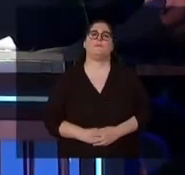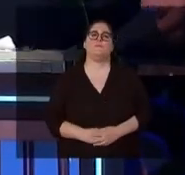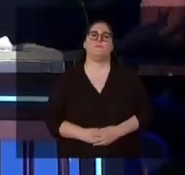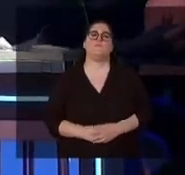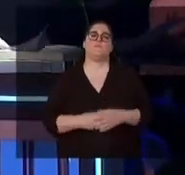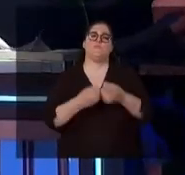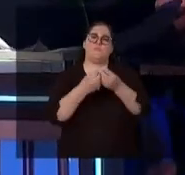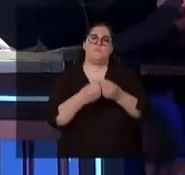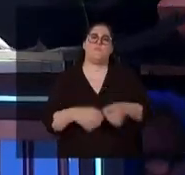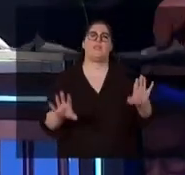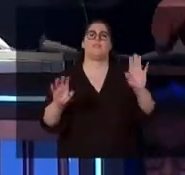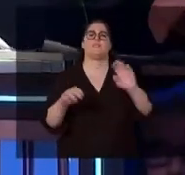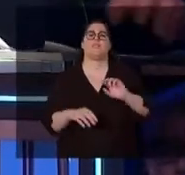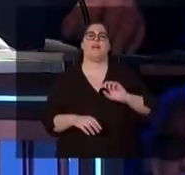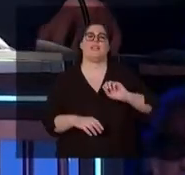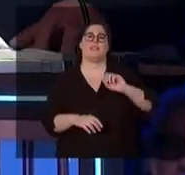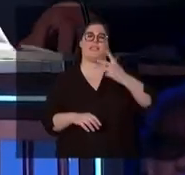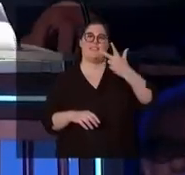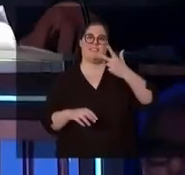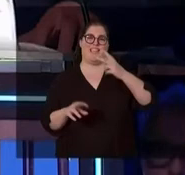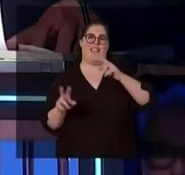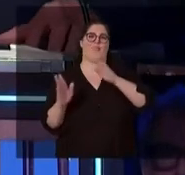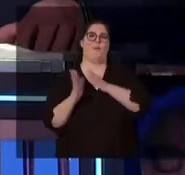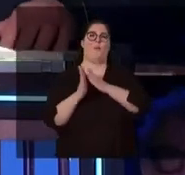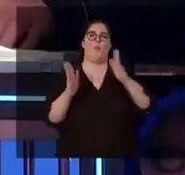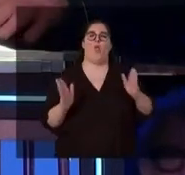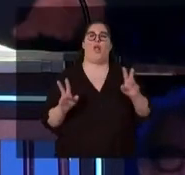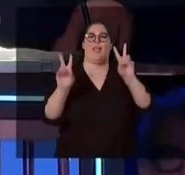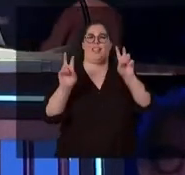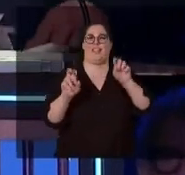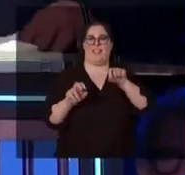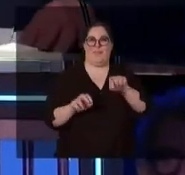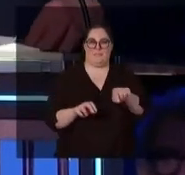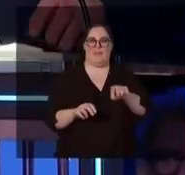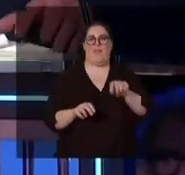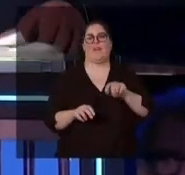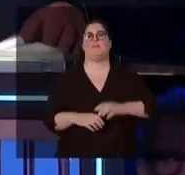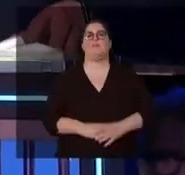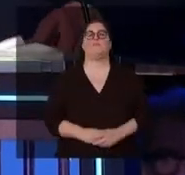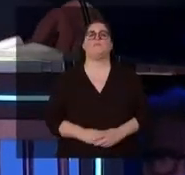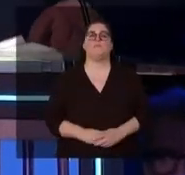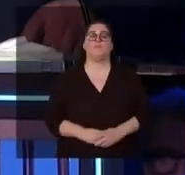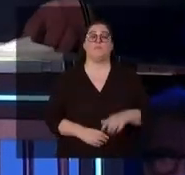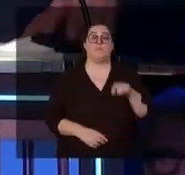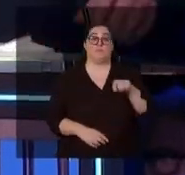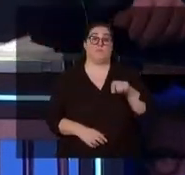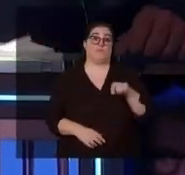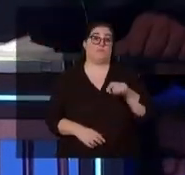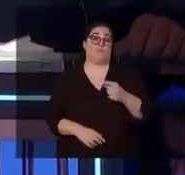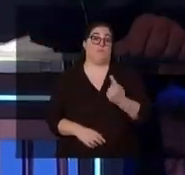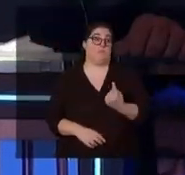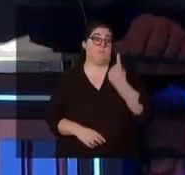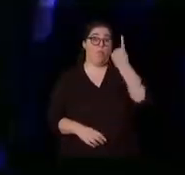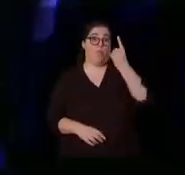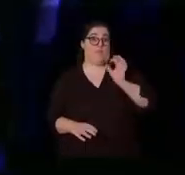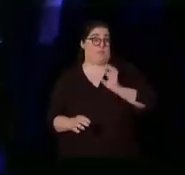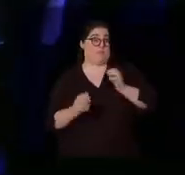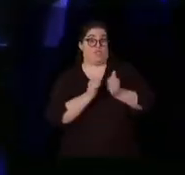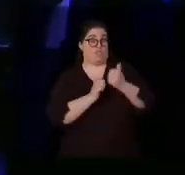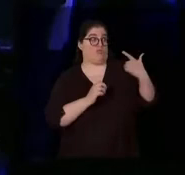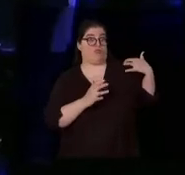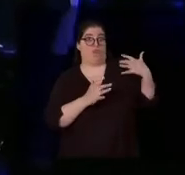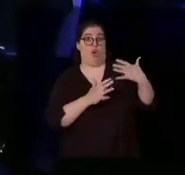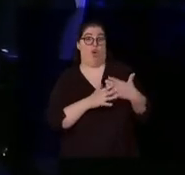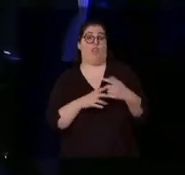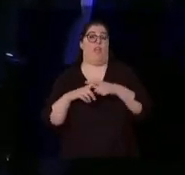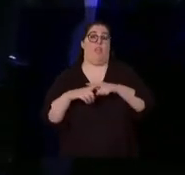dar inicio al tercer y último bloque temático de la noche, el cual, por primera vez en la historia de los